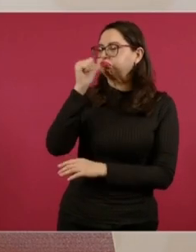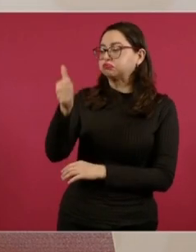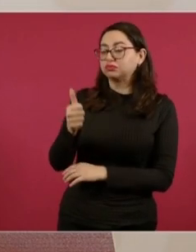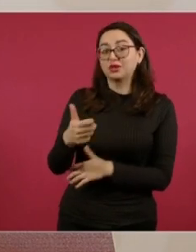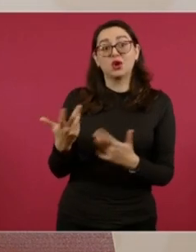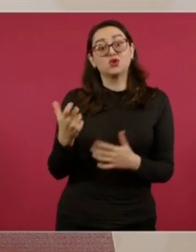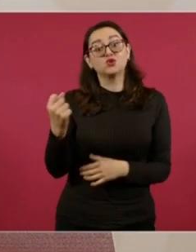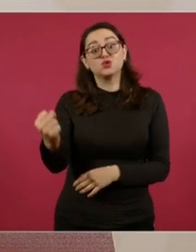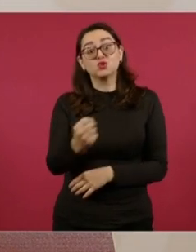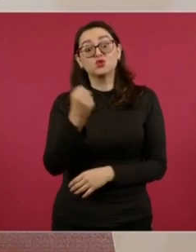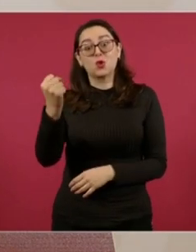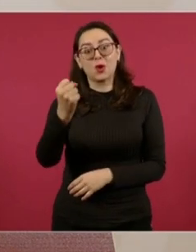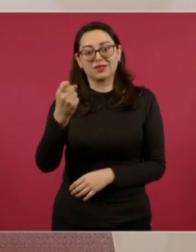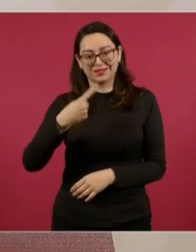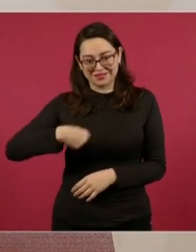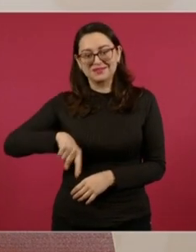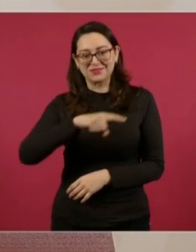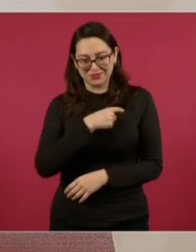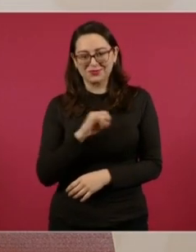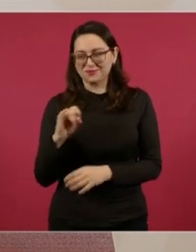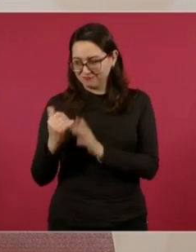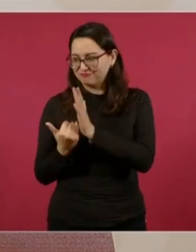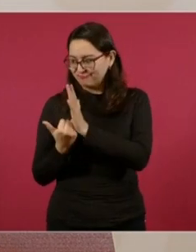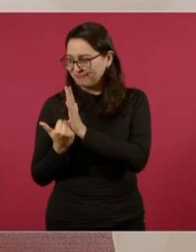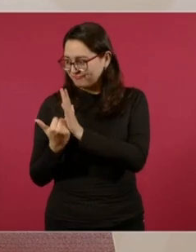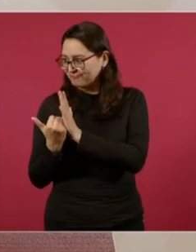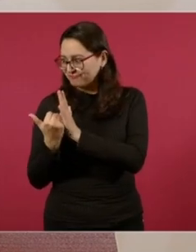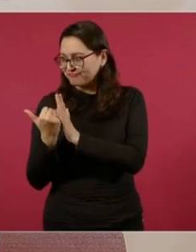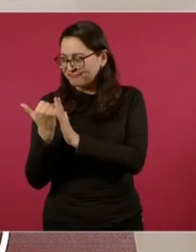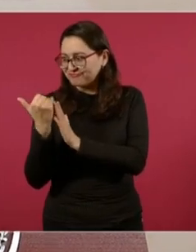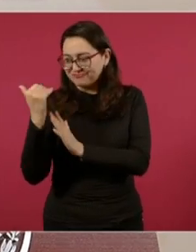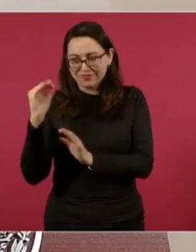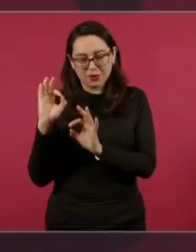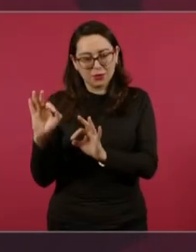Este año pienso que vamos a crecer